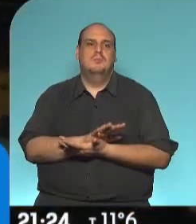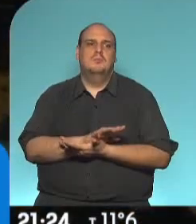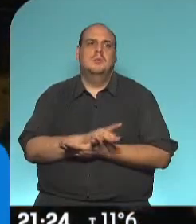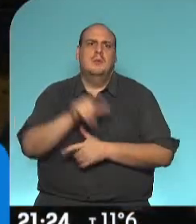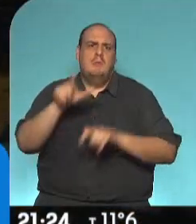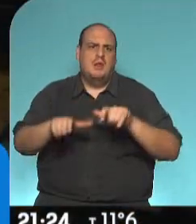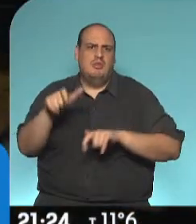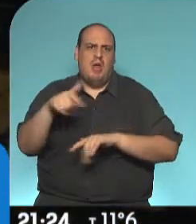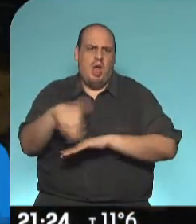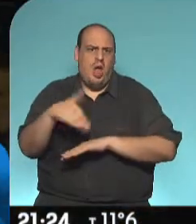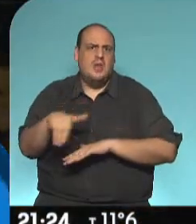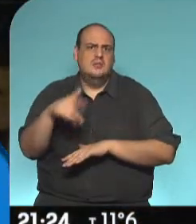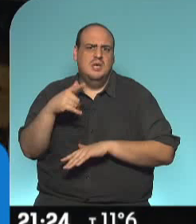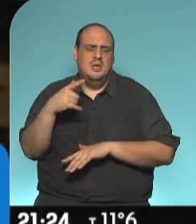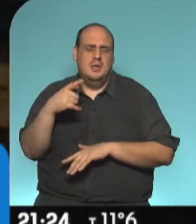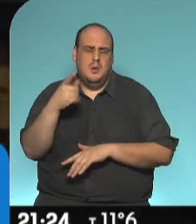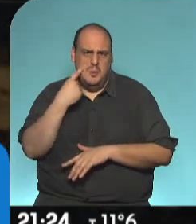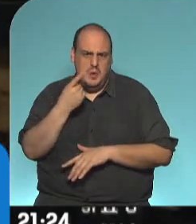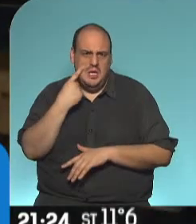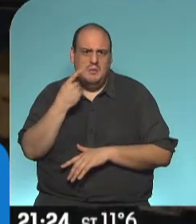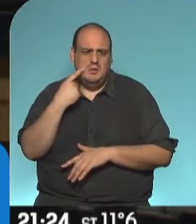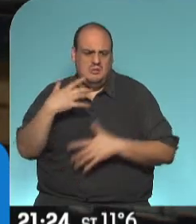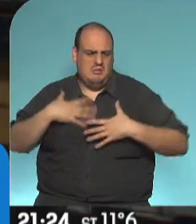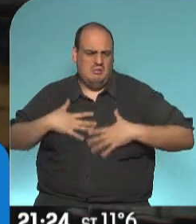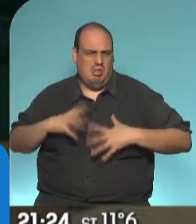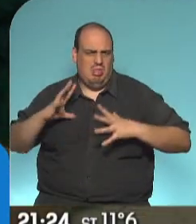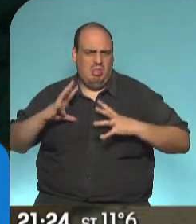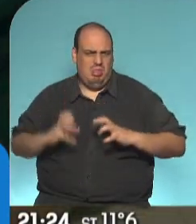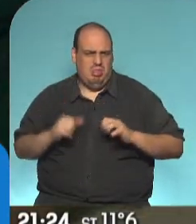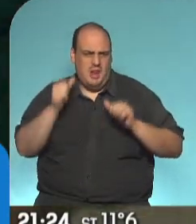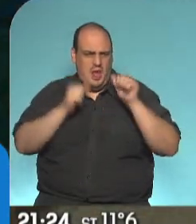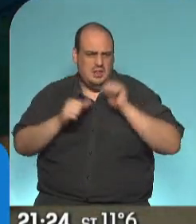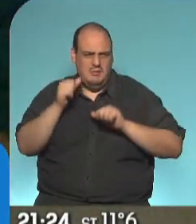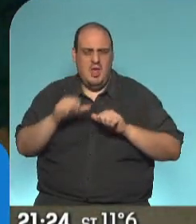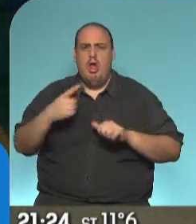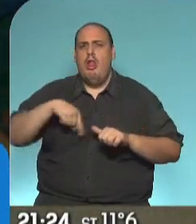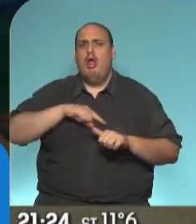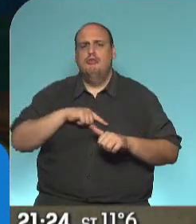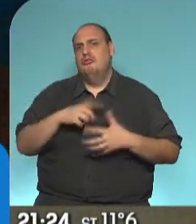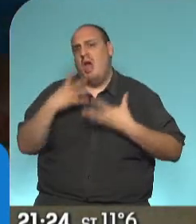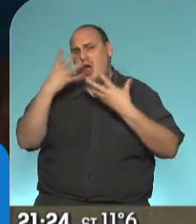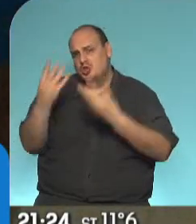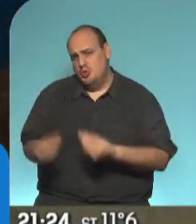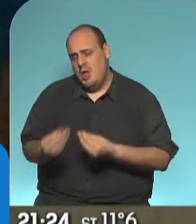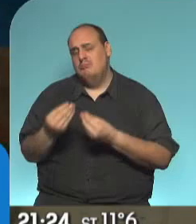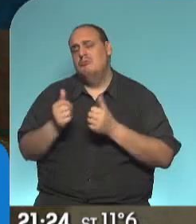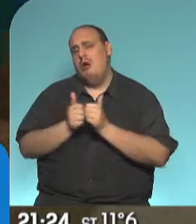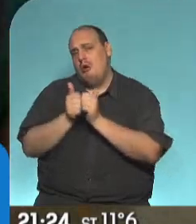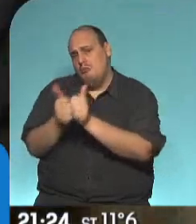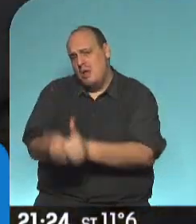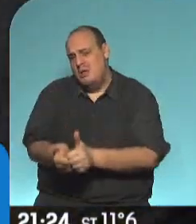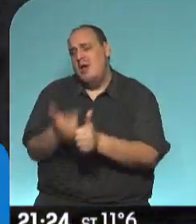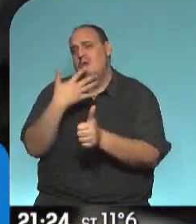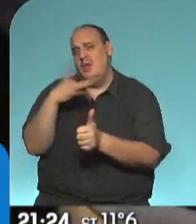calle, por lo cual, vienen muy destruidos, vienen muy lastimados y bueno. Nosotros lo que hacemos acá es ayudarlo, acompañarlo,